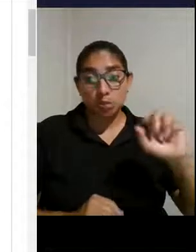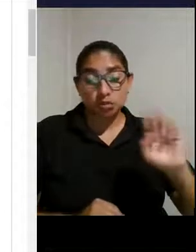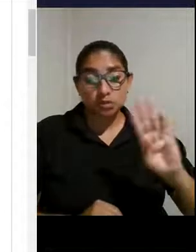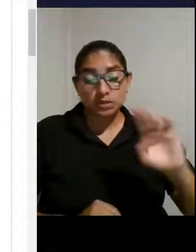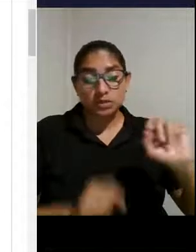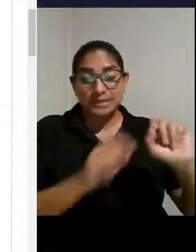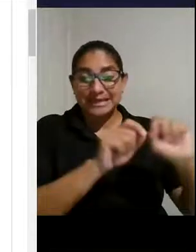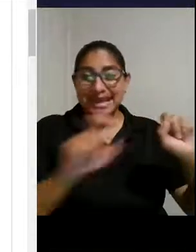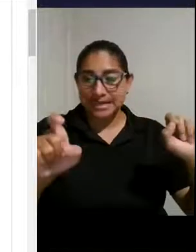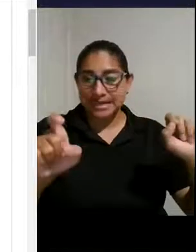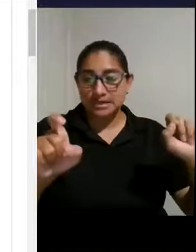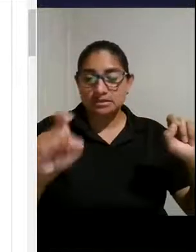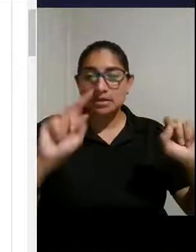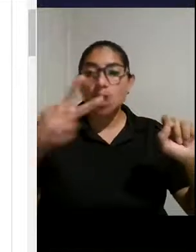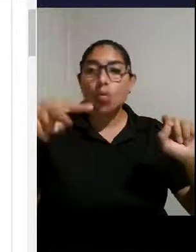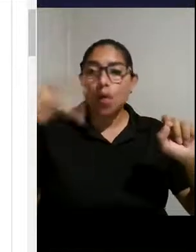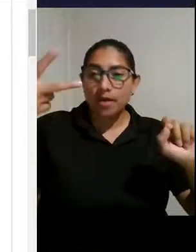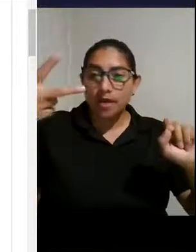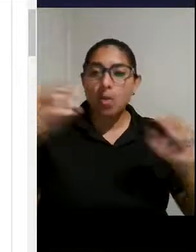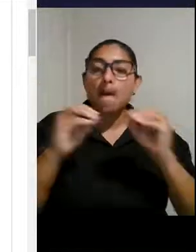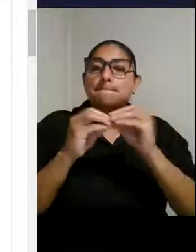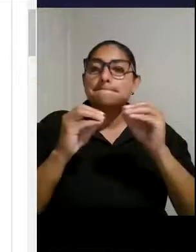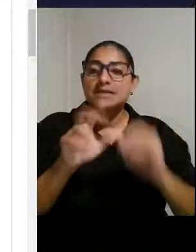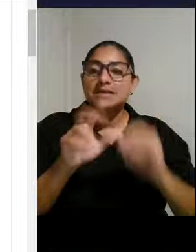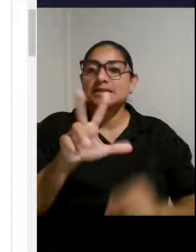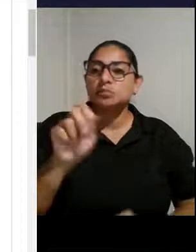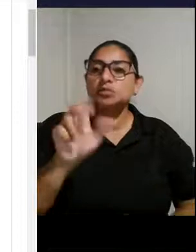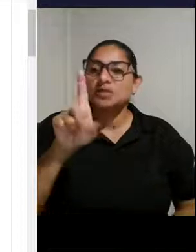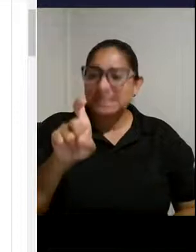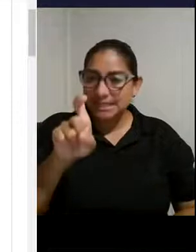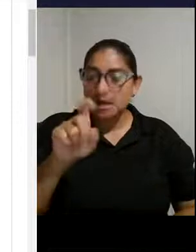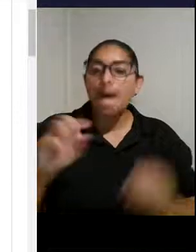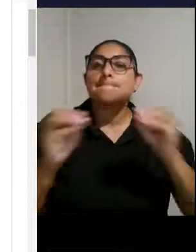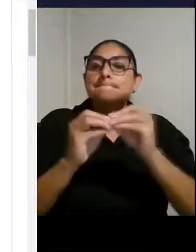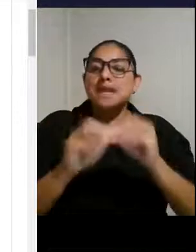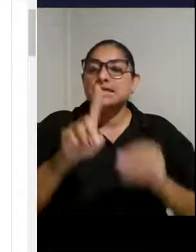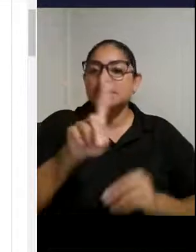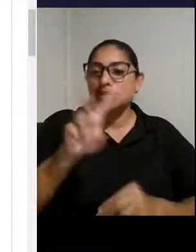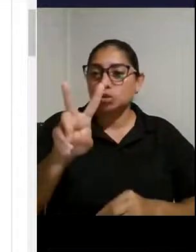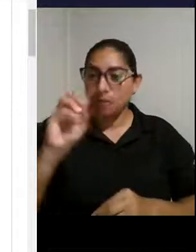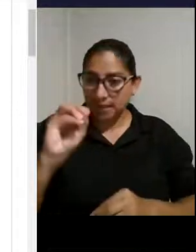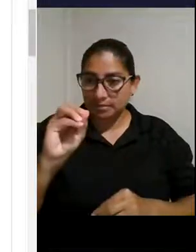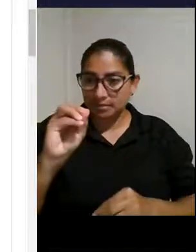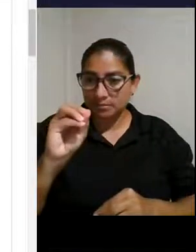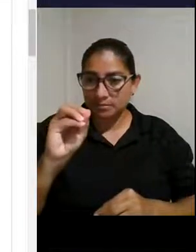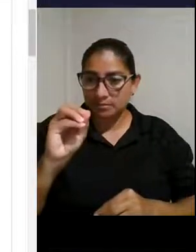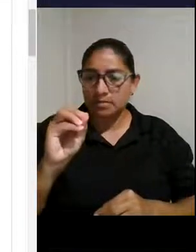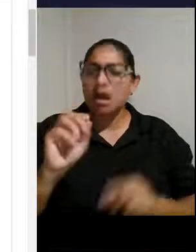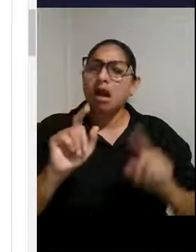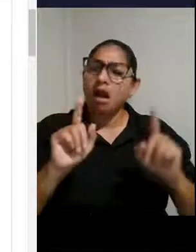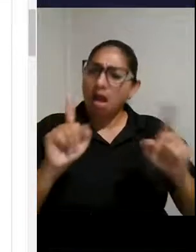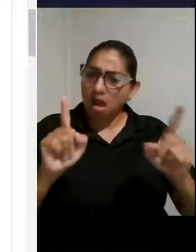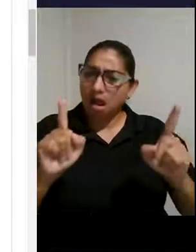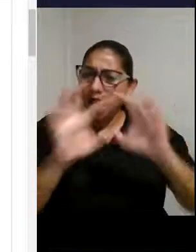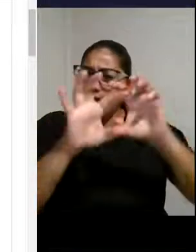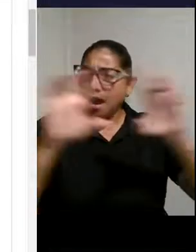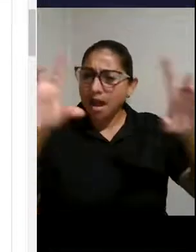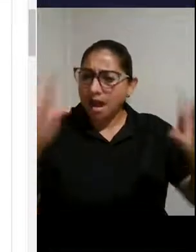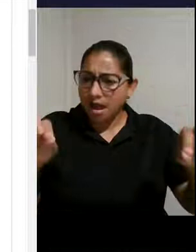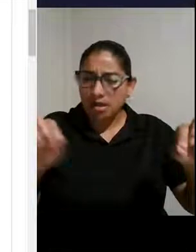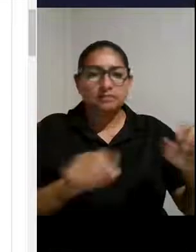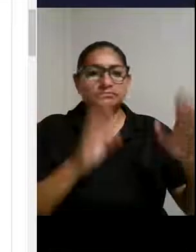al cuadrado más 3.6 x más 120. La gráfica de esta